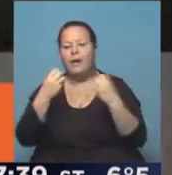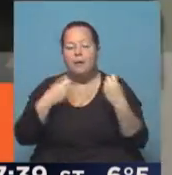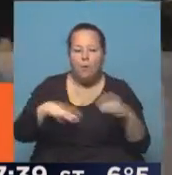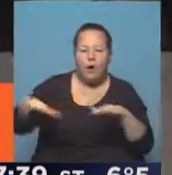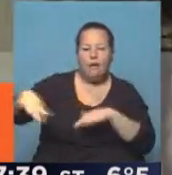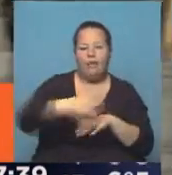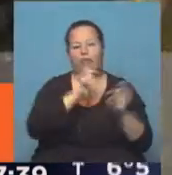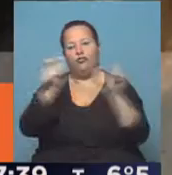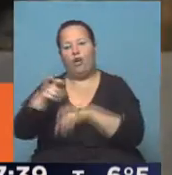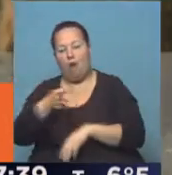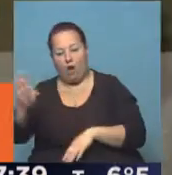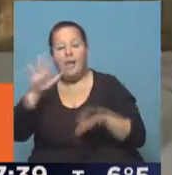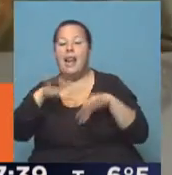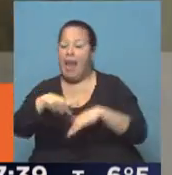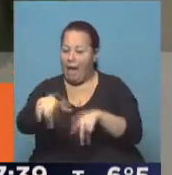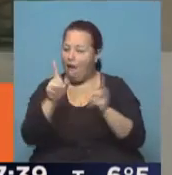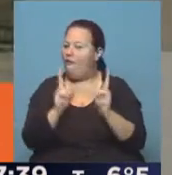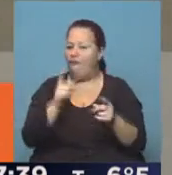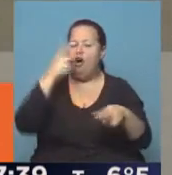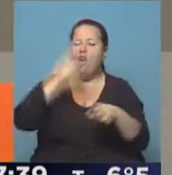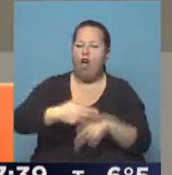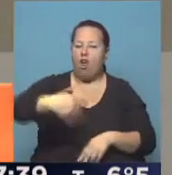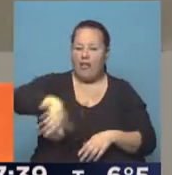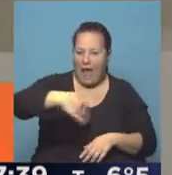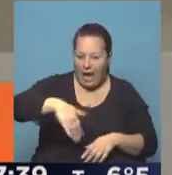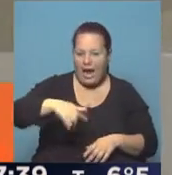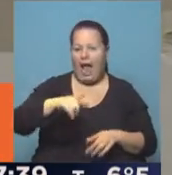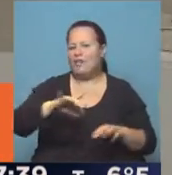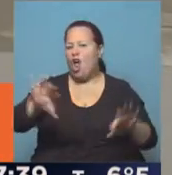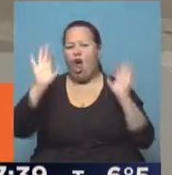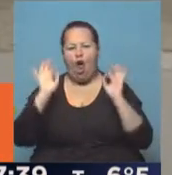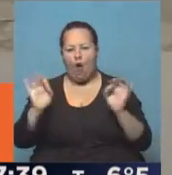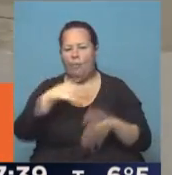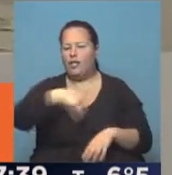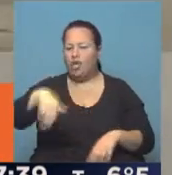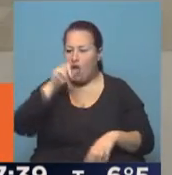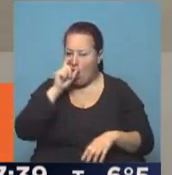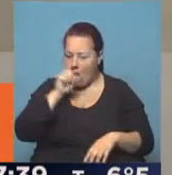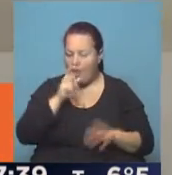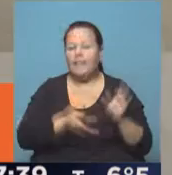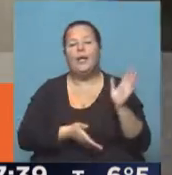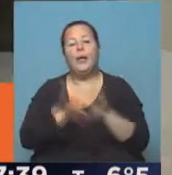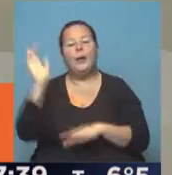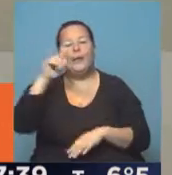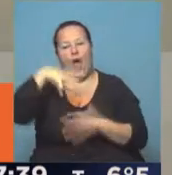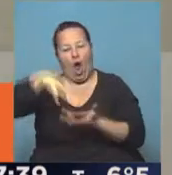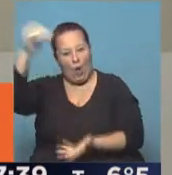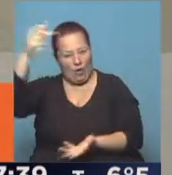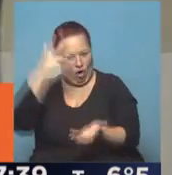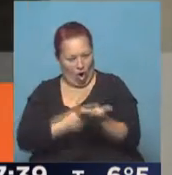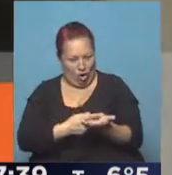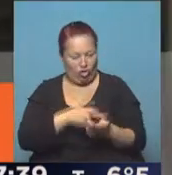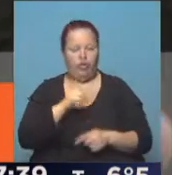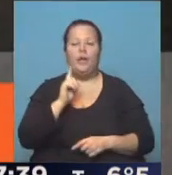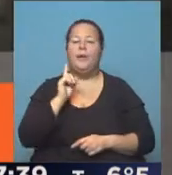a desviar. Esta marcha va a permanecer con corte de calle absoluto sobre Avenida Corrientes rumbo al obelisco.